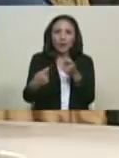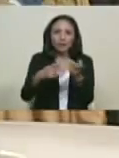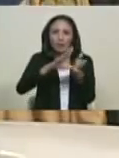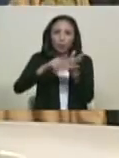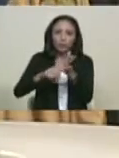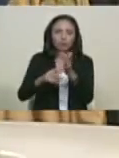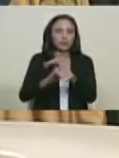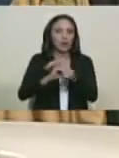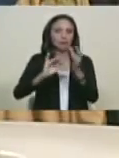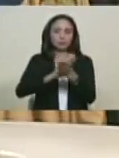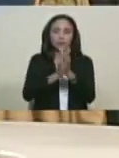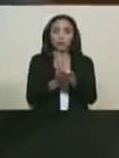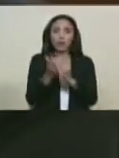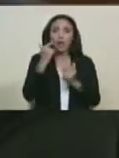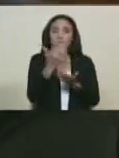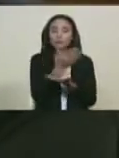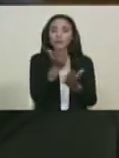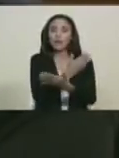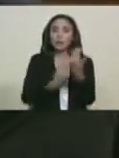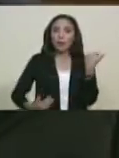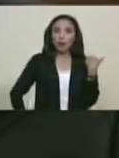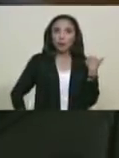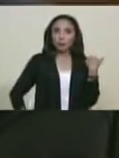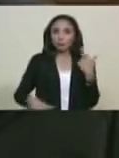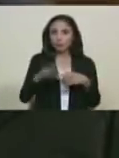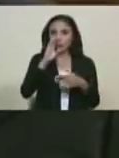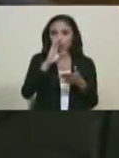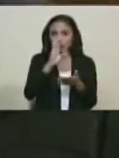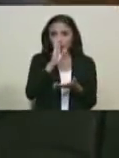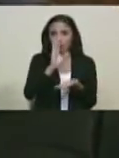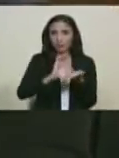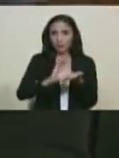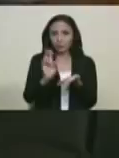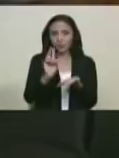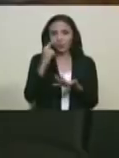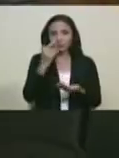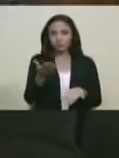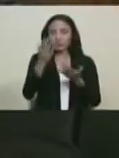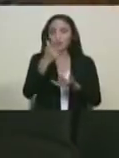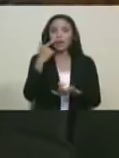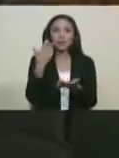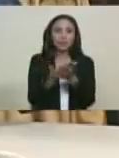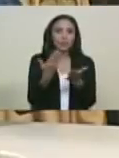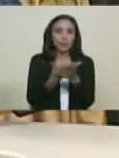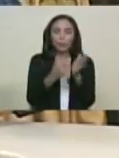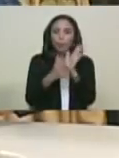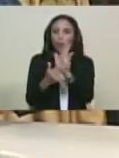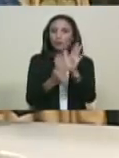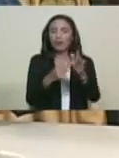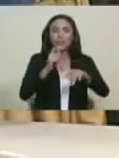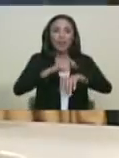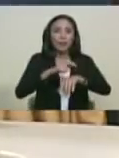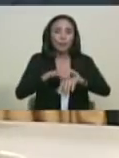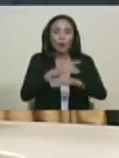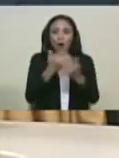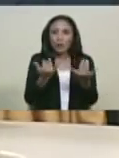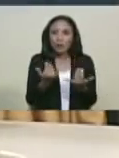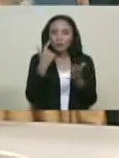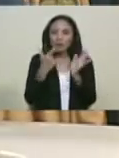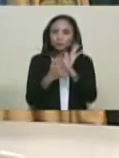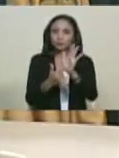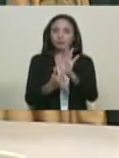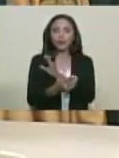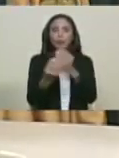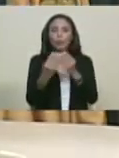y el banco central publicará en tiempo real para el mundo entero el anclaje del